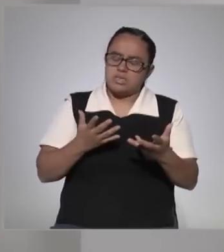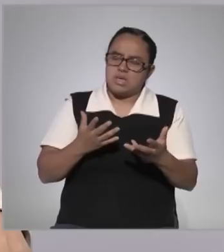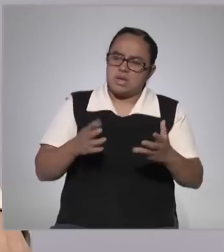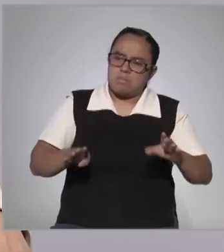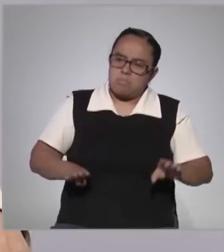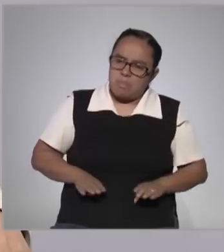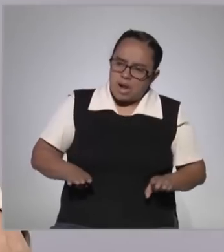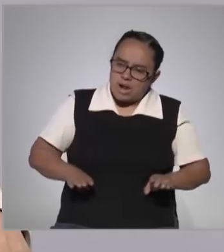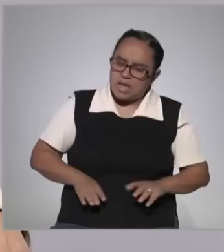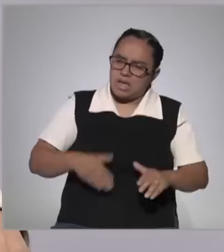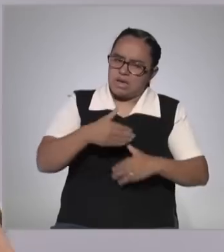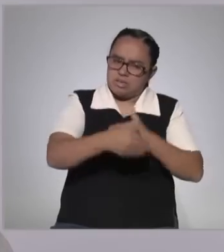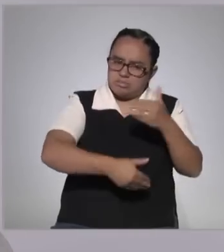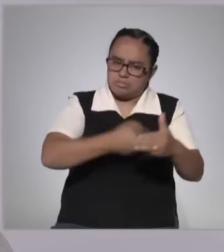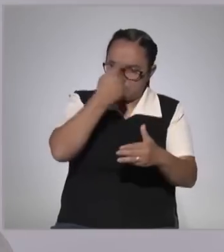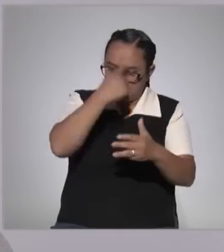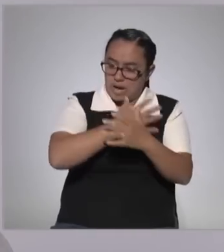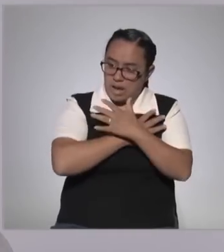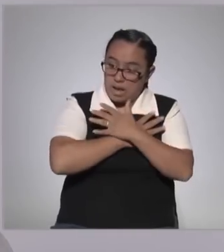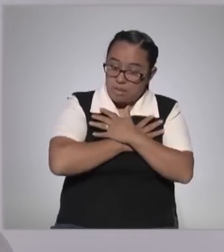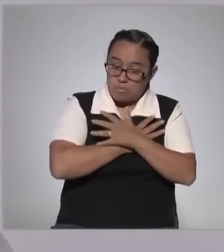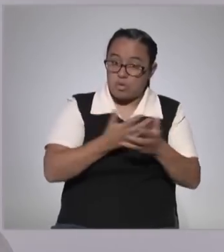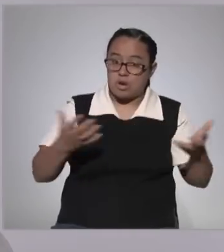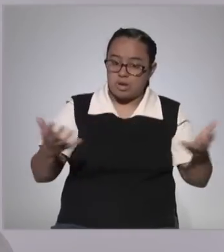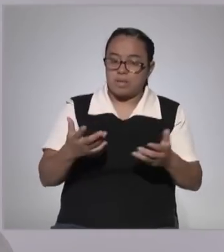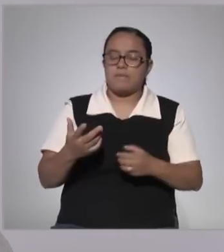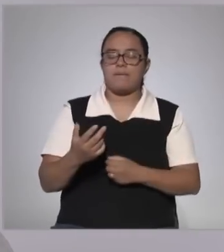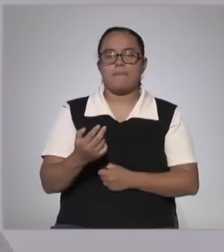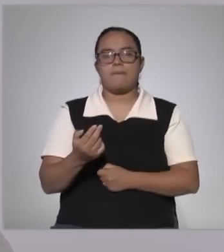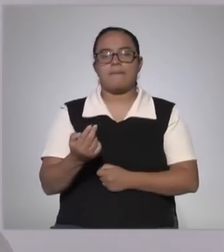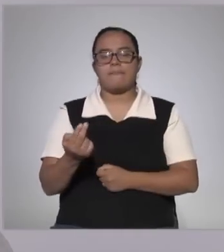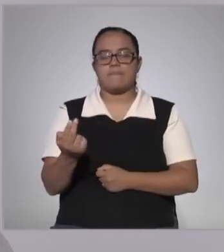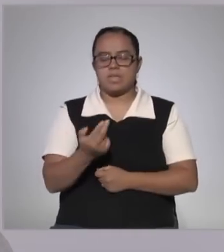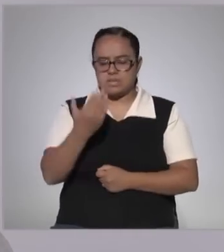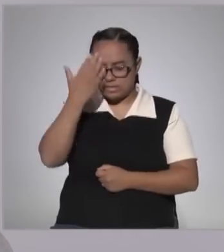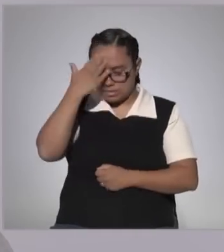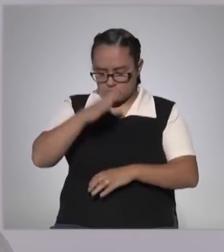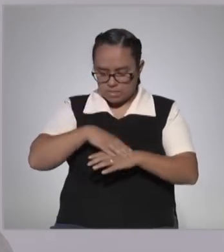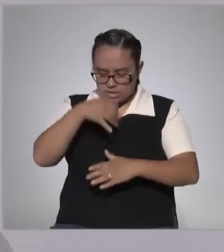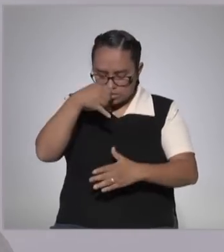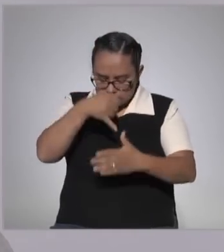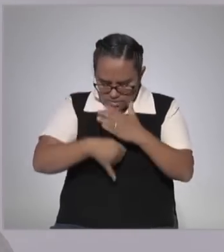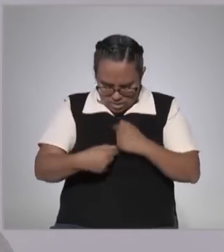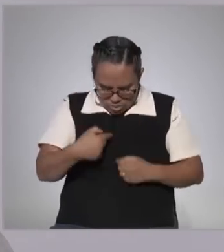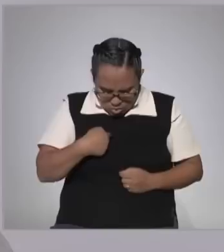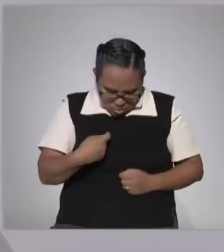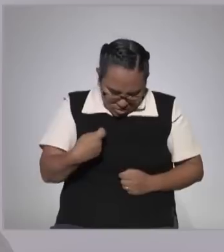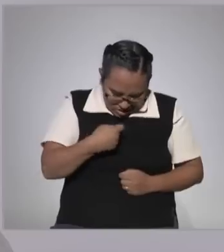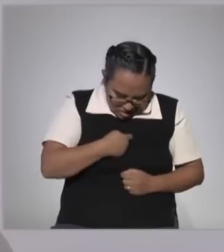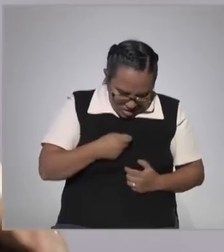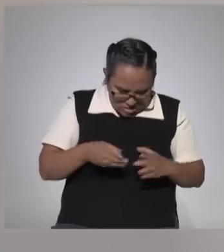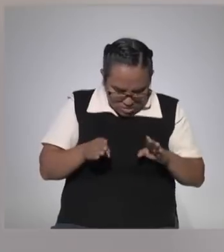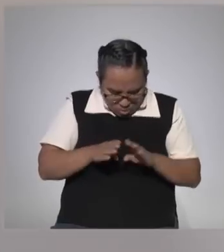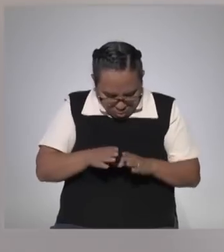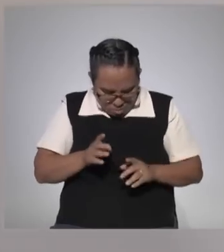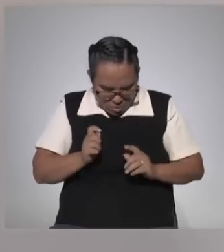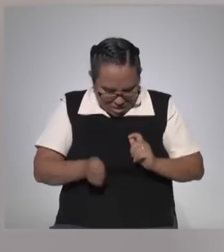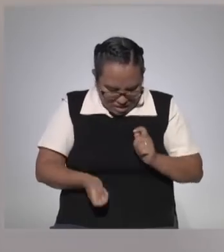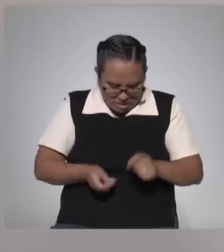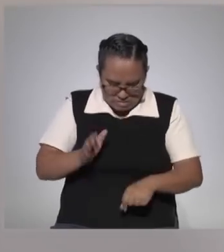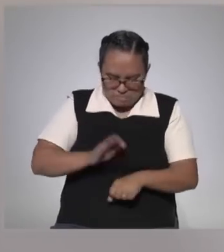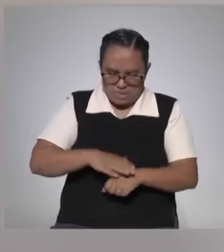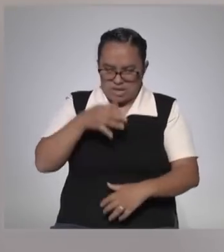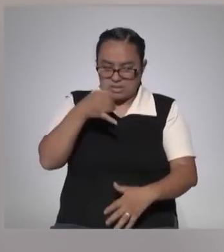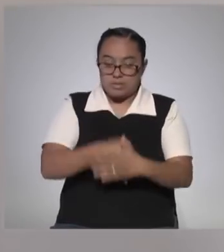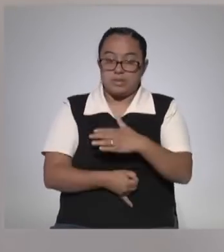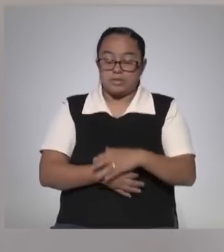construir este amor, se requiere de saber quién soy, qué quiero, cómo lo quiero, en fin, ¿no? Y la otra